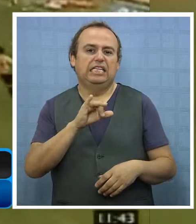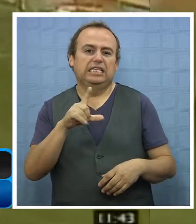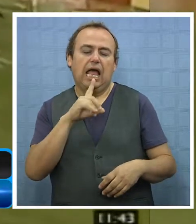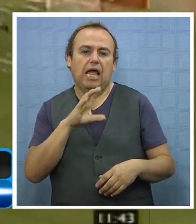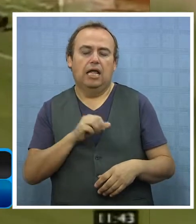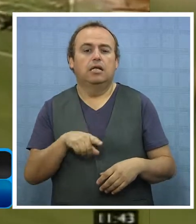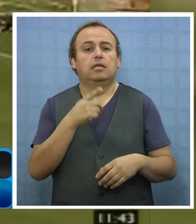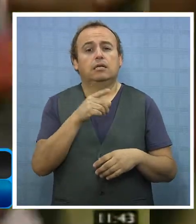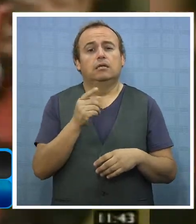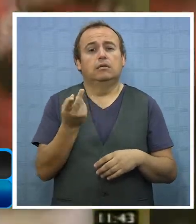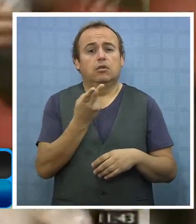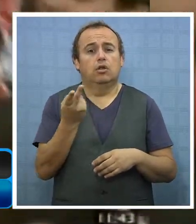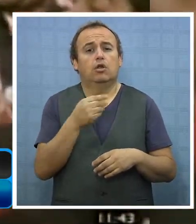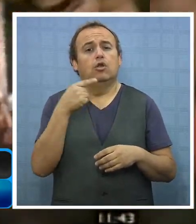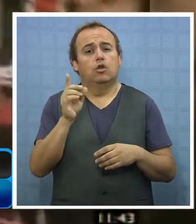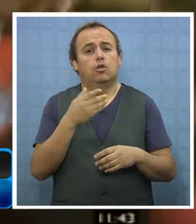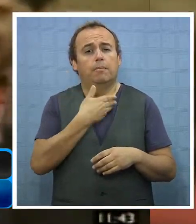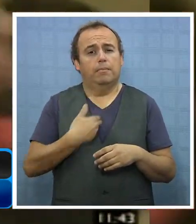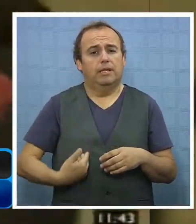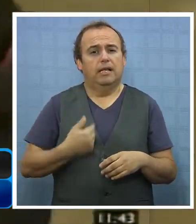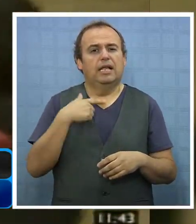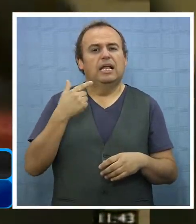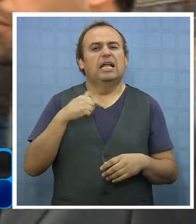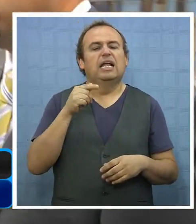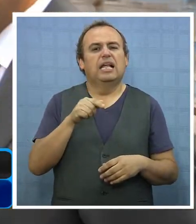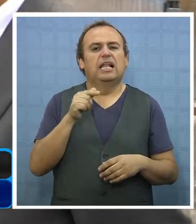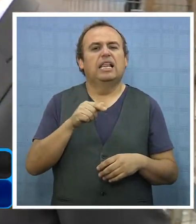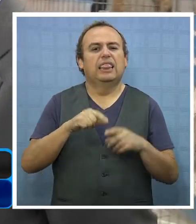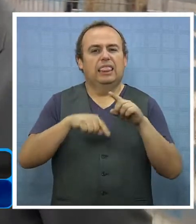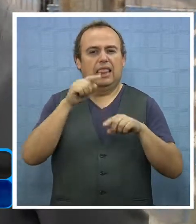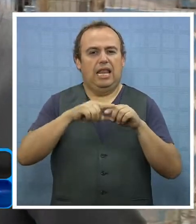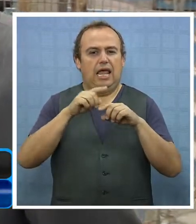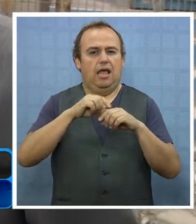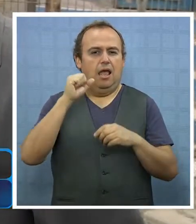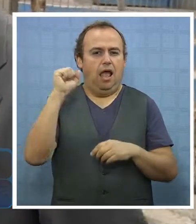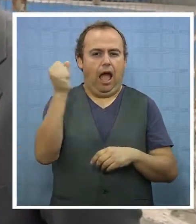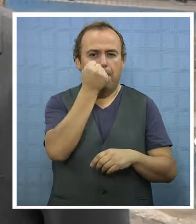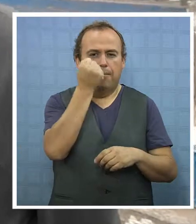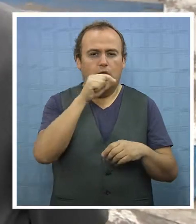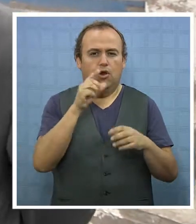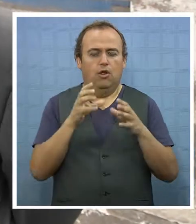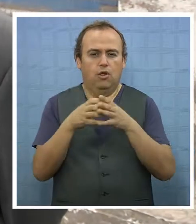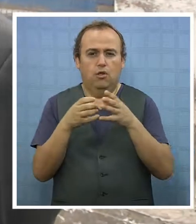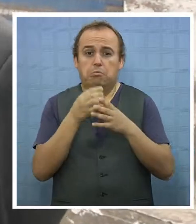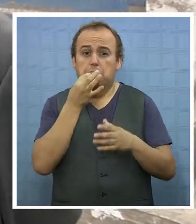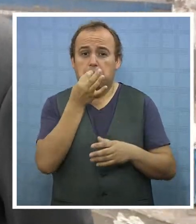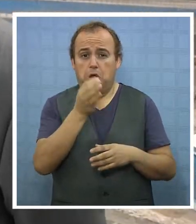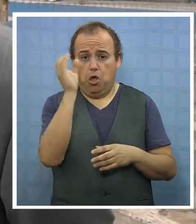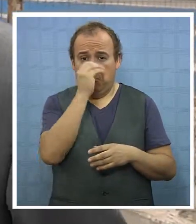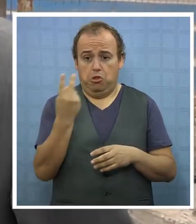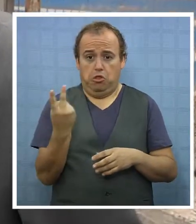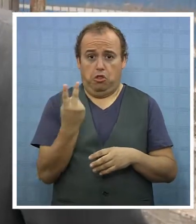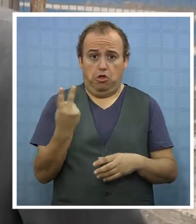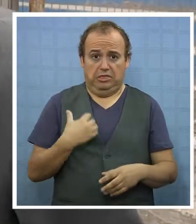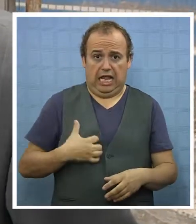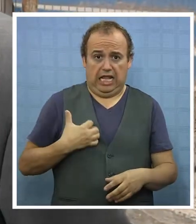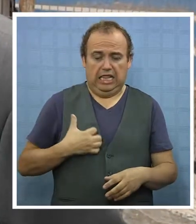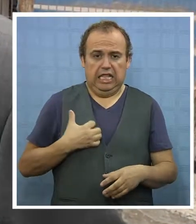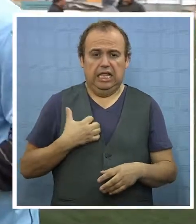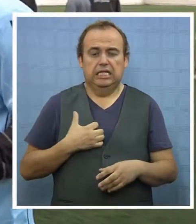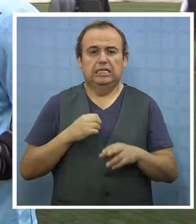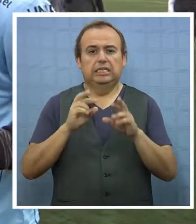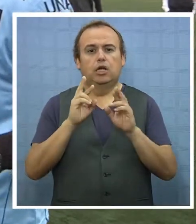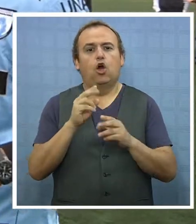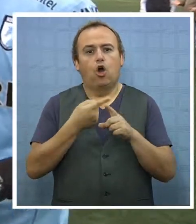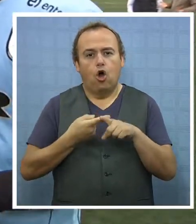César Rossi, presidente de Tierra de Campeones S.A., manifestó que, además de estos argentinos, se esperan